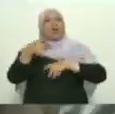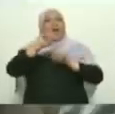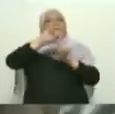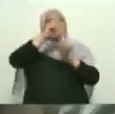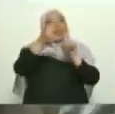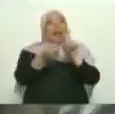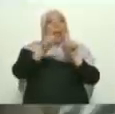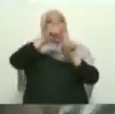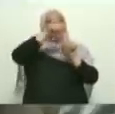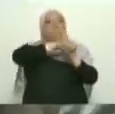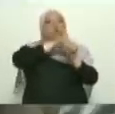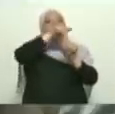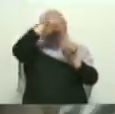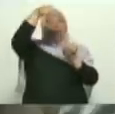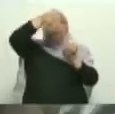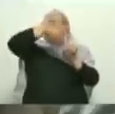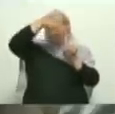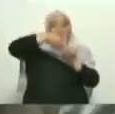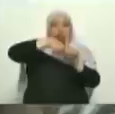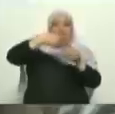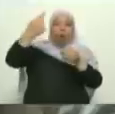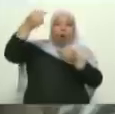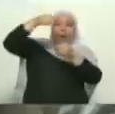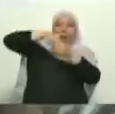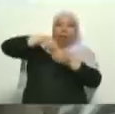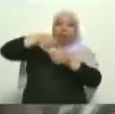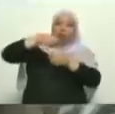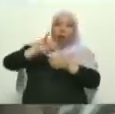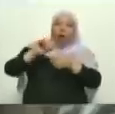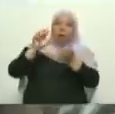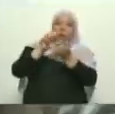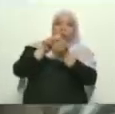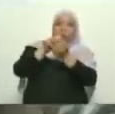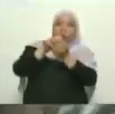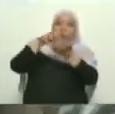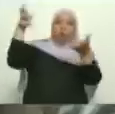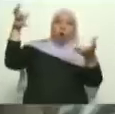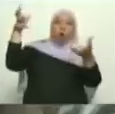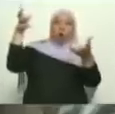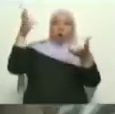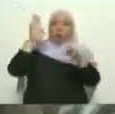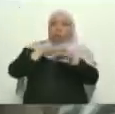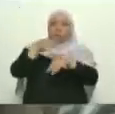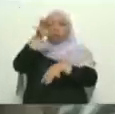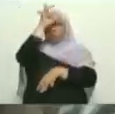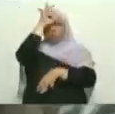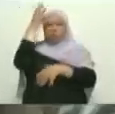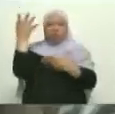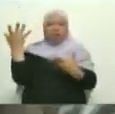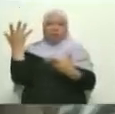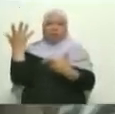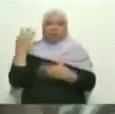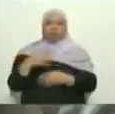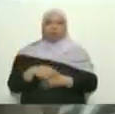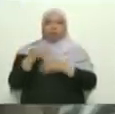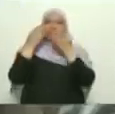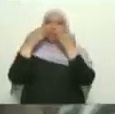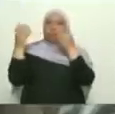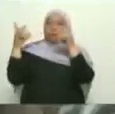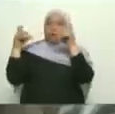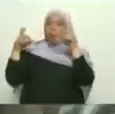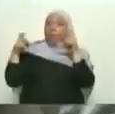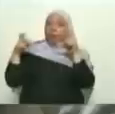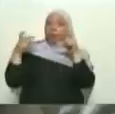ese golpe bananero, nadie lo ha explicado. En su video no lo explicó, pero veamos imágenes que reflejan y